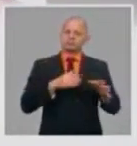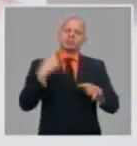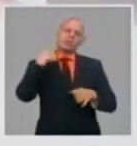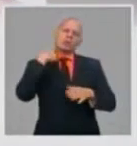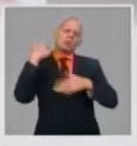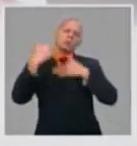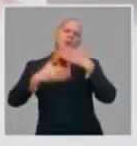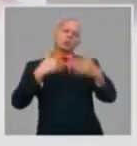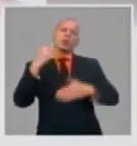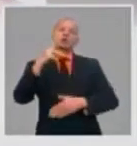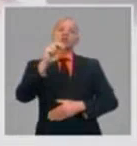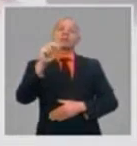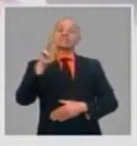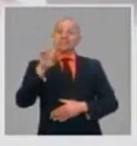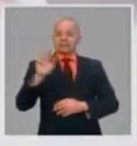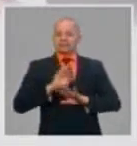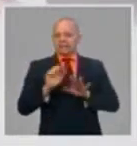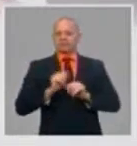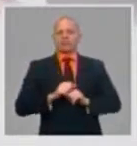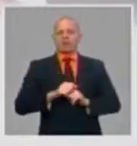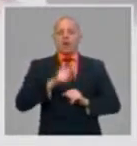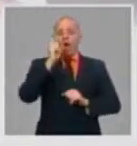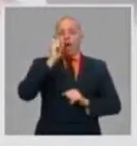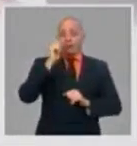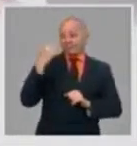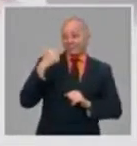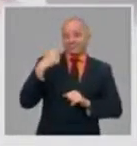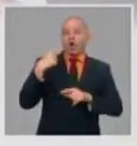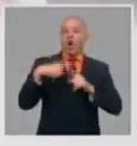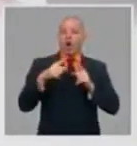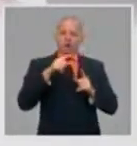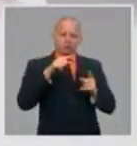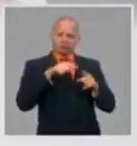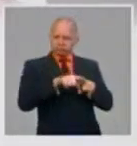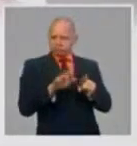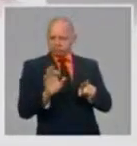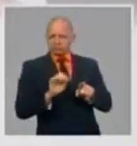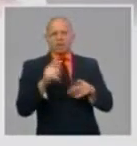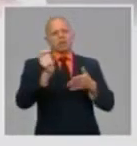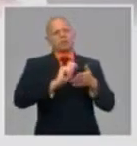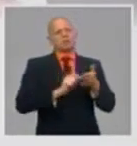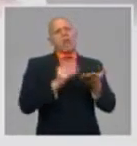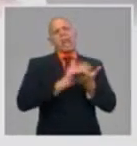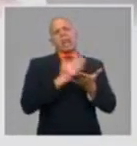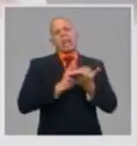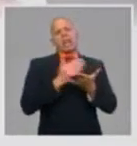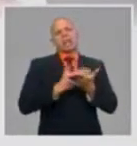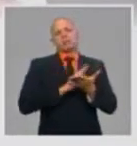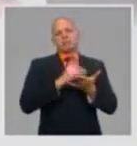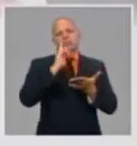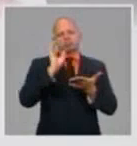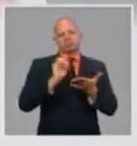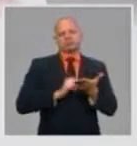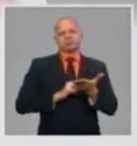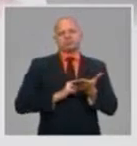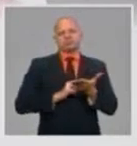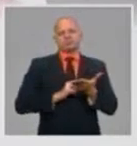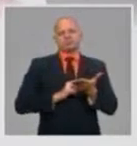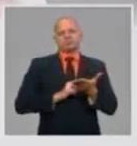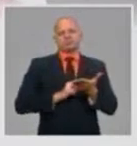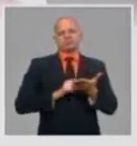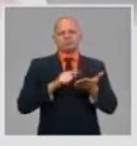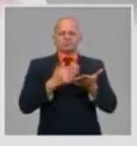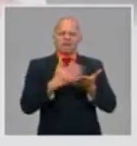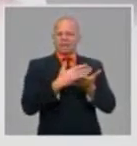Crystal y Lawrence Kaplan escribieron este libro, The Wars Over Iraq, America's Mission and Saddam's Tyranny.